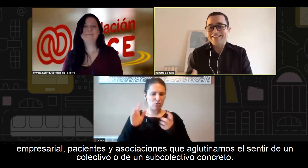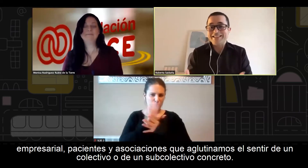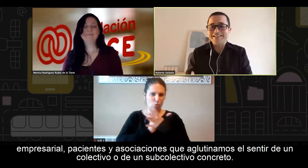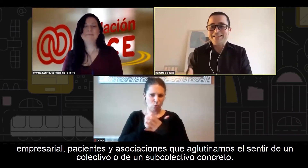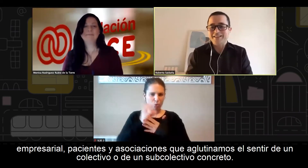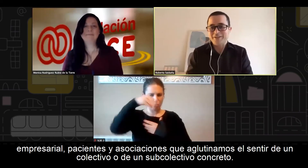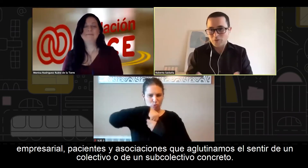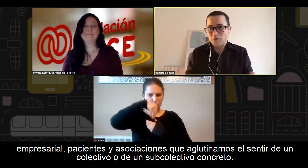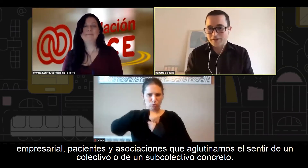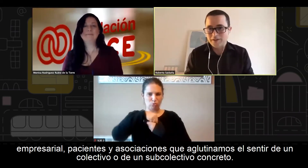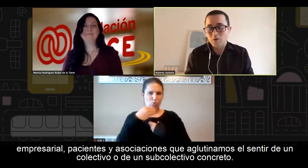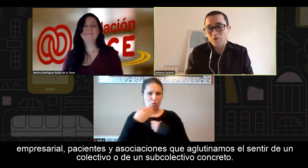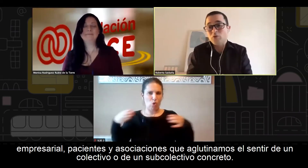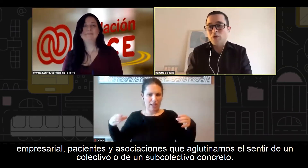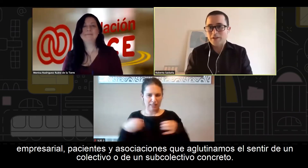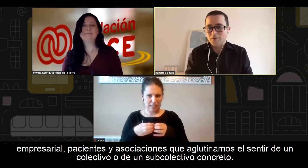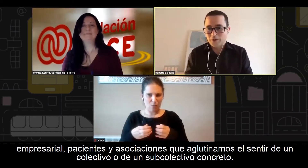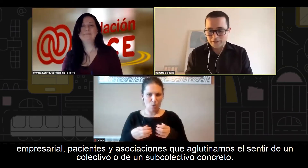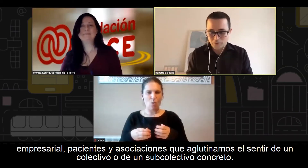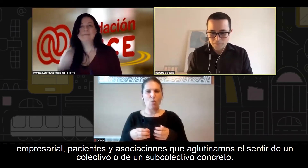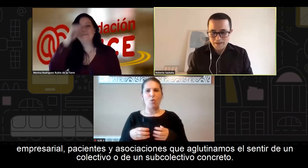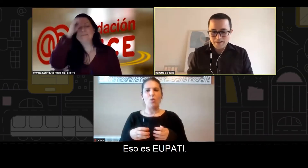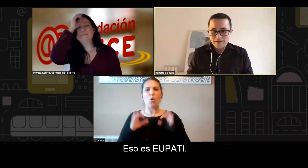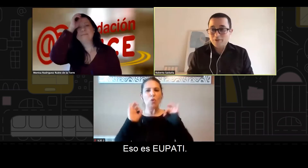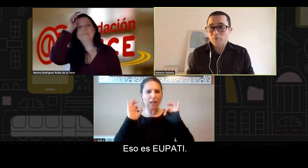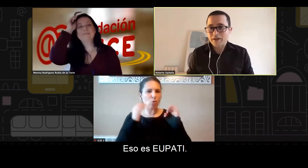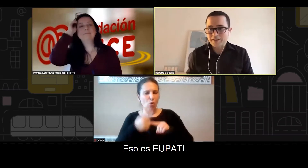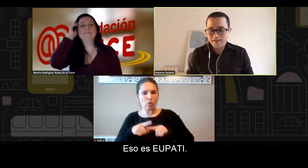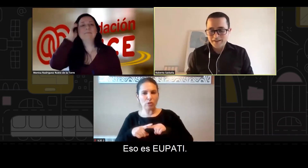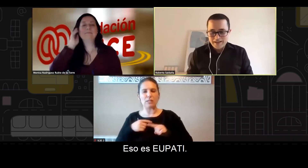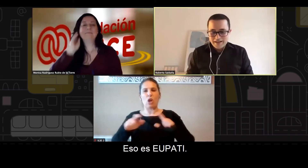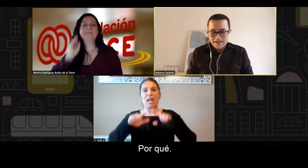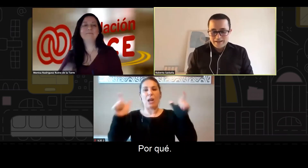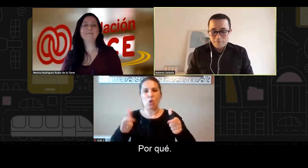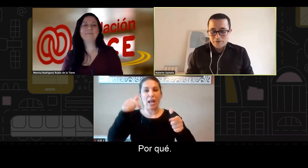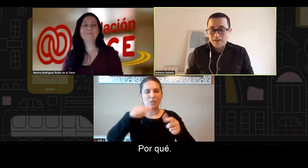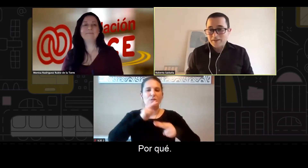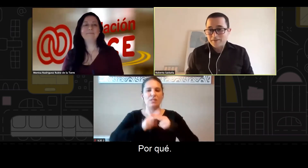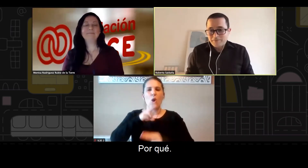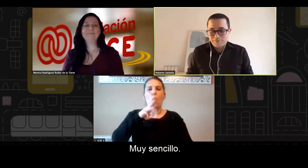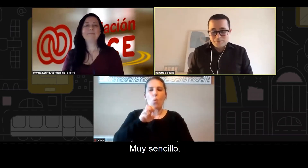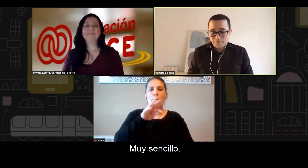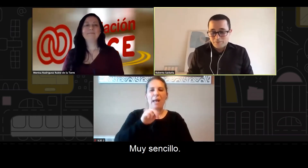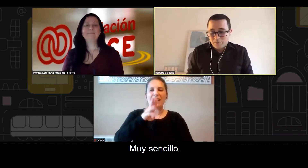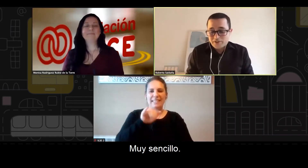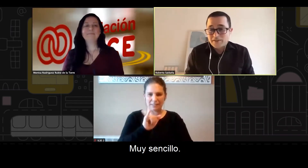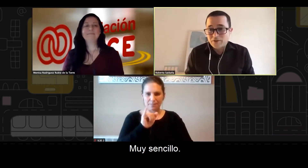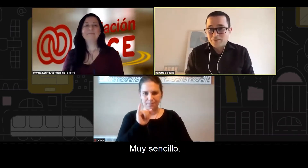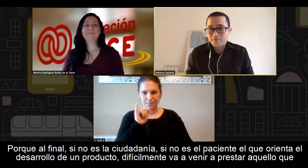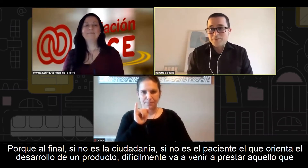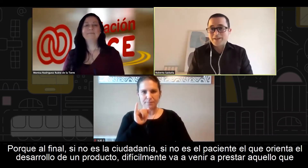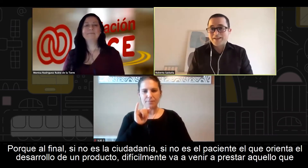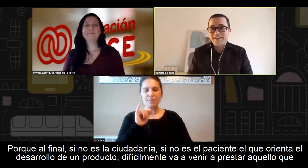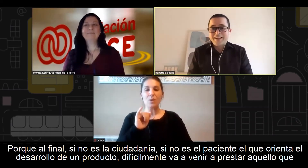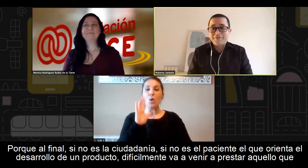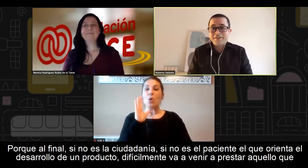el sentir de todo un colectivo o de un subcolectivo concreto. Esto es UPATI. ¿Por qué? Pues muy sencillo,